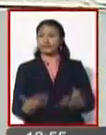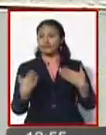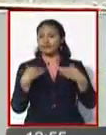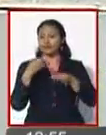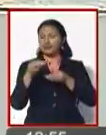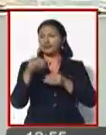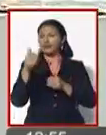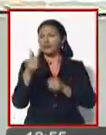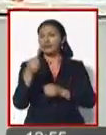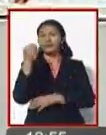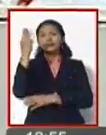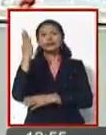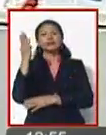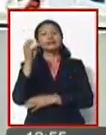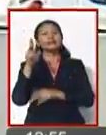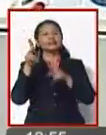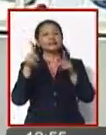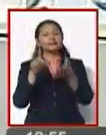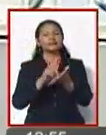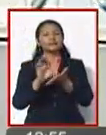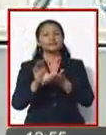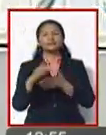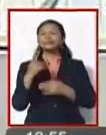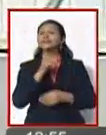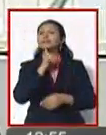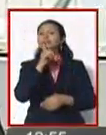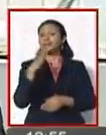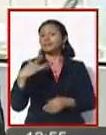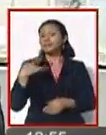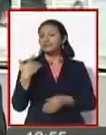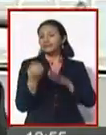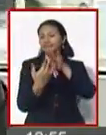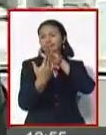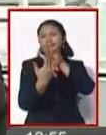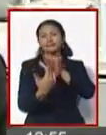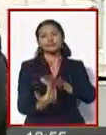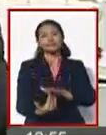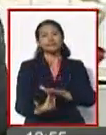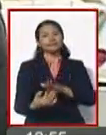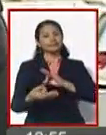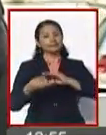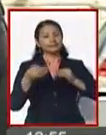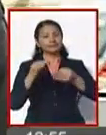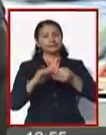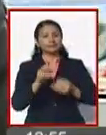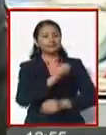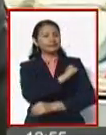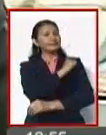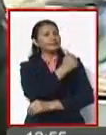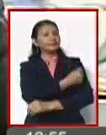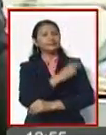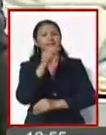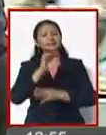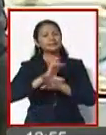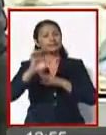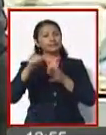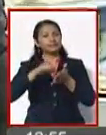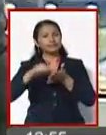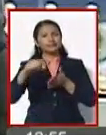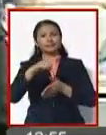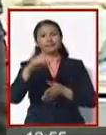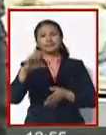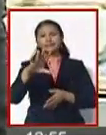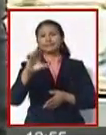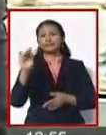Tenemos que hablar de otro tipo de bono porque las personas con discapacidad aseguran sentirse discriminadas. Hasta la fecha, las autoridades no les han cumplido el pago